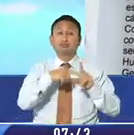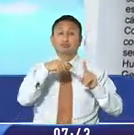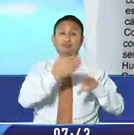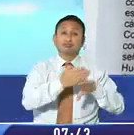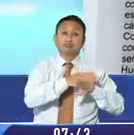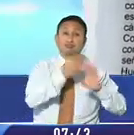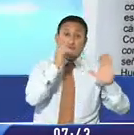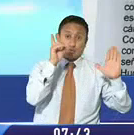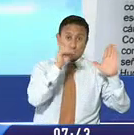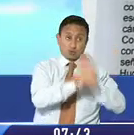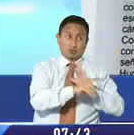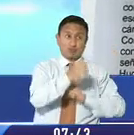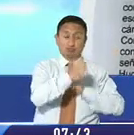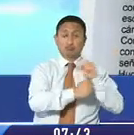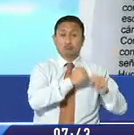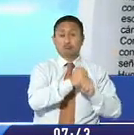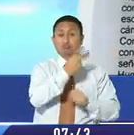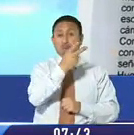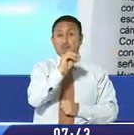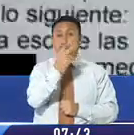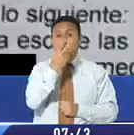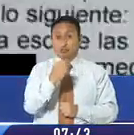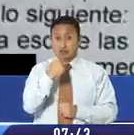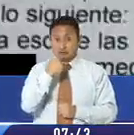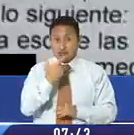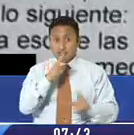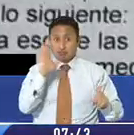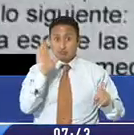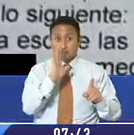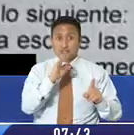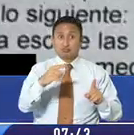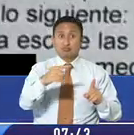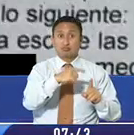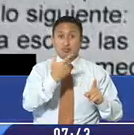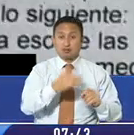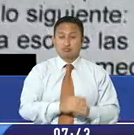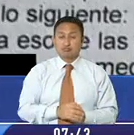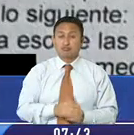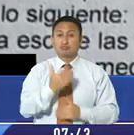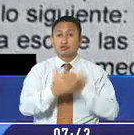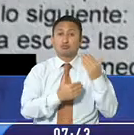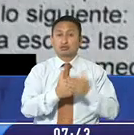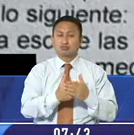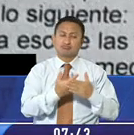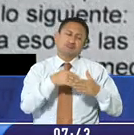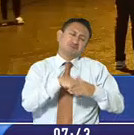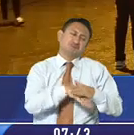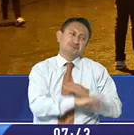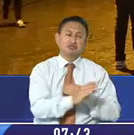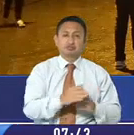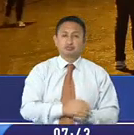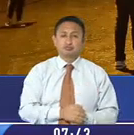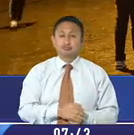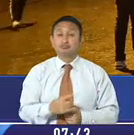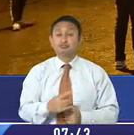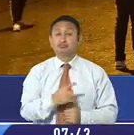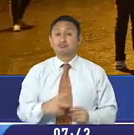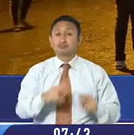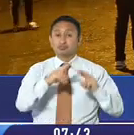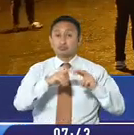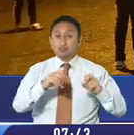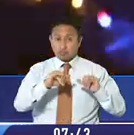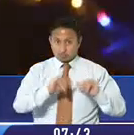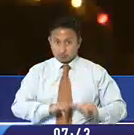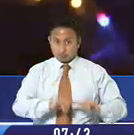denuncia en el 2020 por amenaza de muerte, el mismo que fue archivado pocos meses después. Las investigaciones continuarán